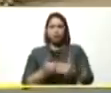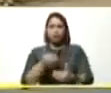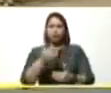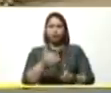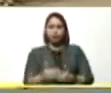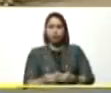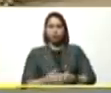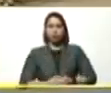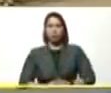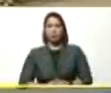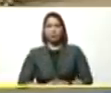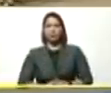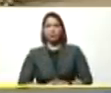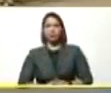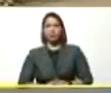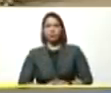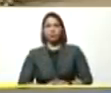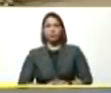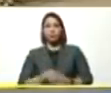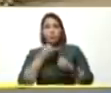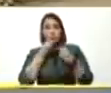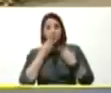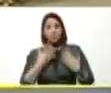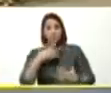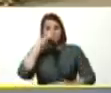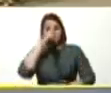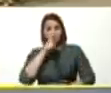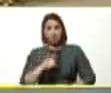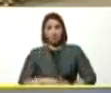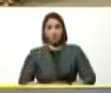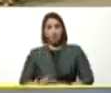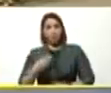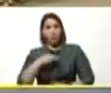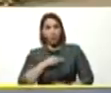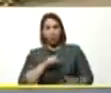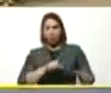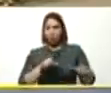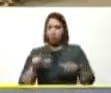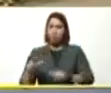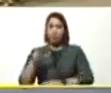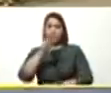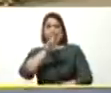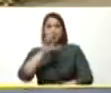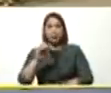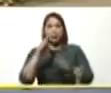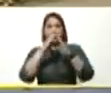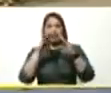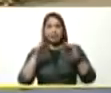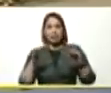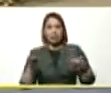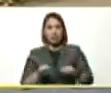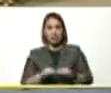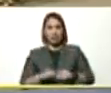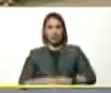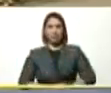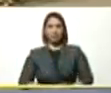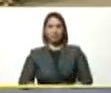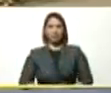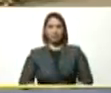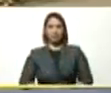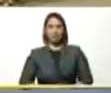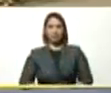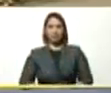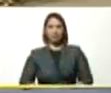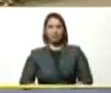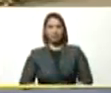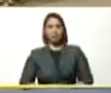paso, un buen año, y estamos ya en 30 de diciembre, a esta hora,